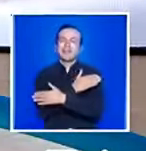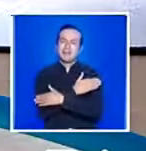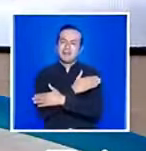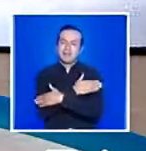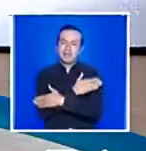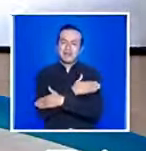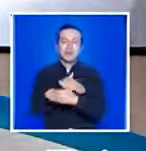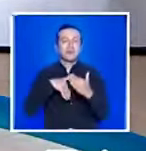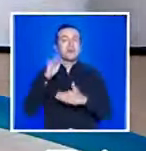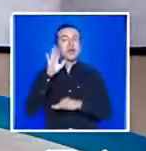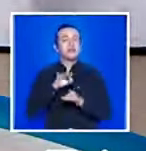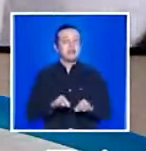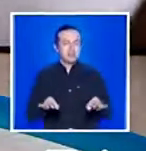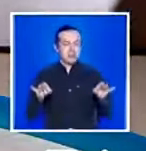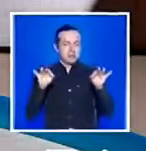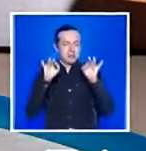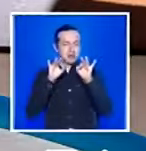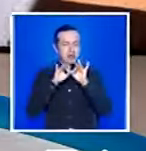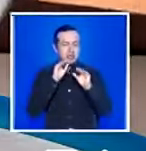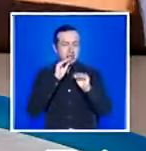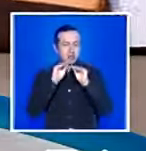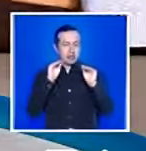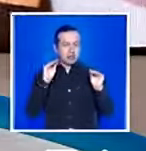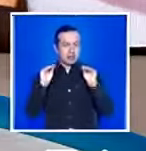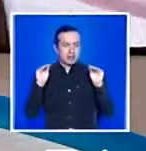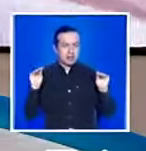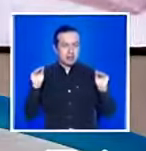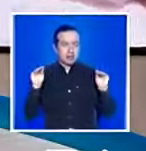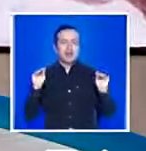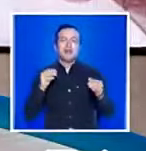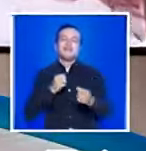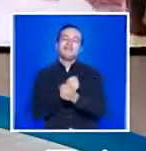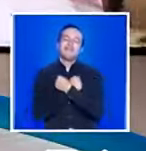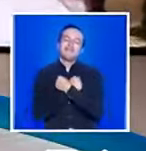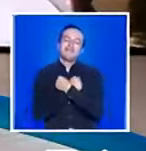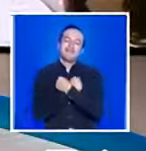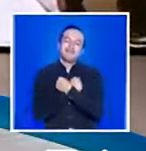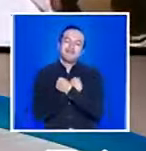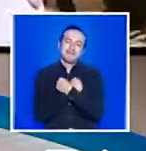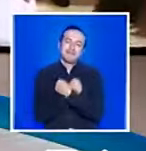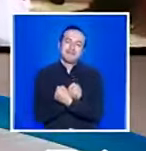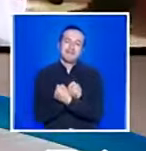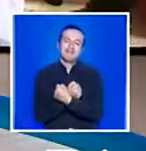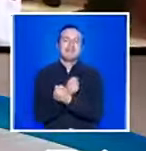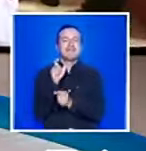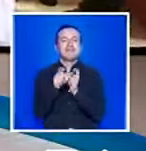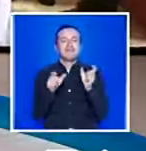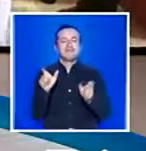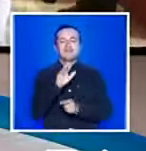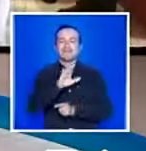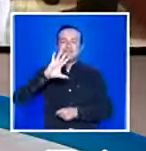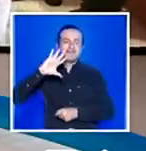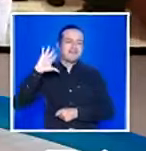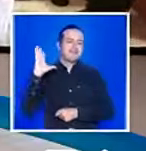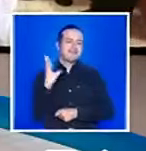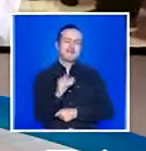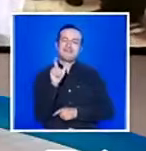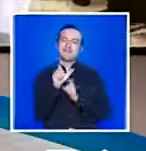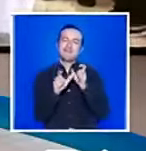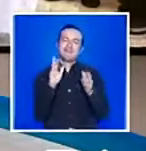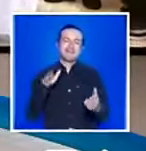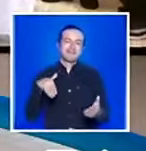más importante, ¿sabe qué es, mi querida Miriancita? El cariño que ustedes tienen para recibir a todas las personas que